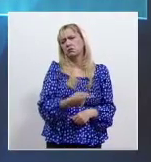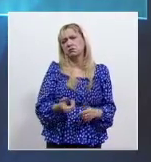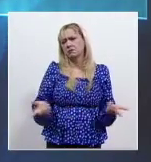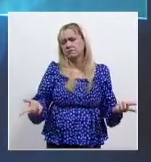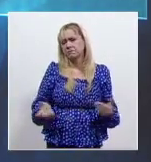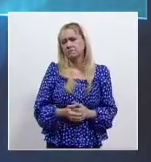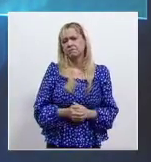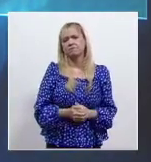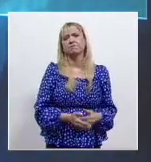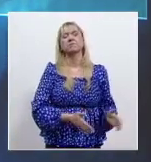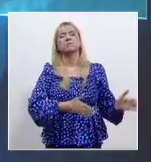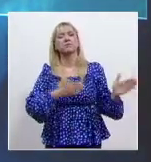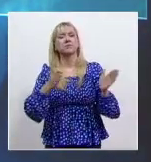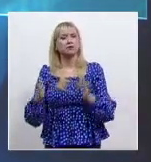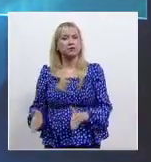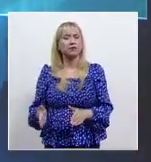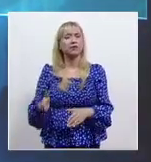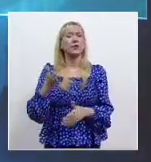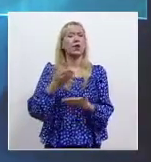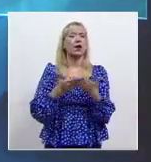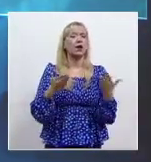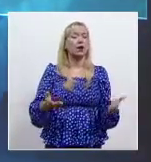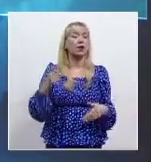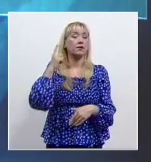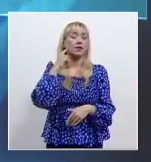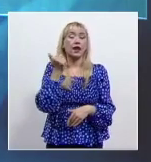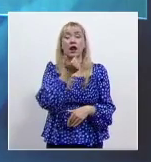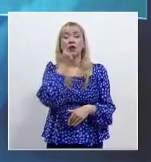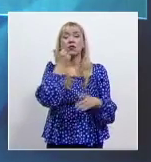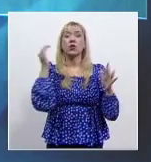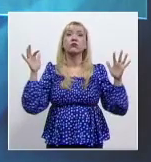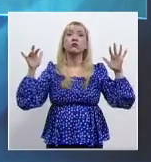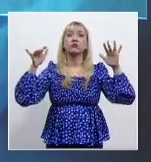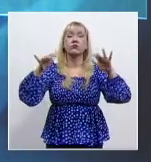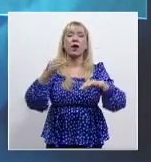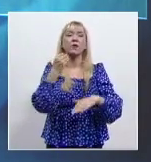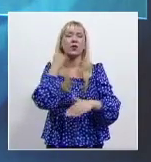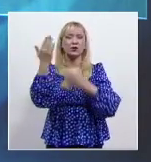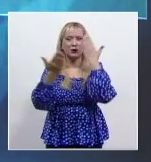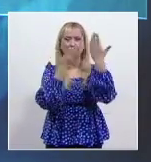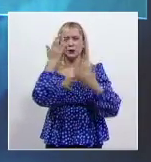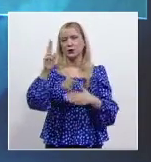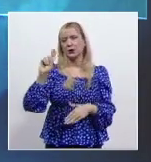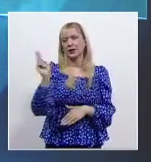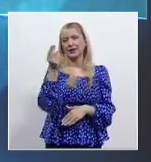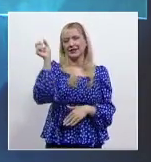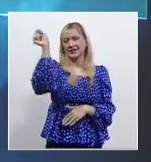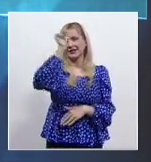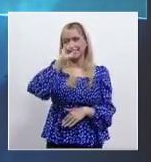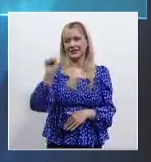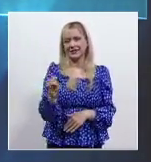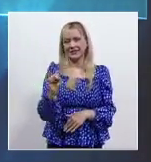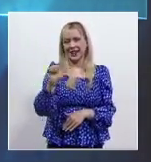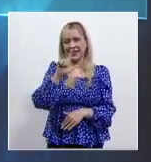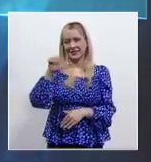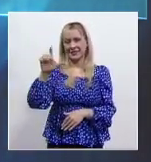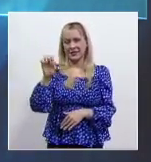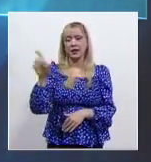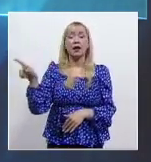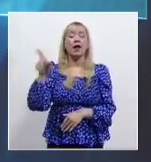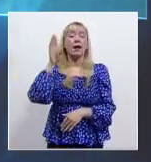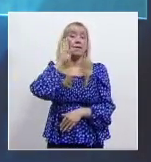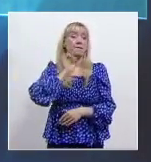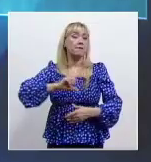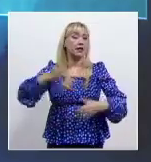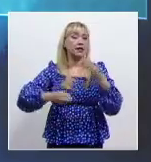Y en más noticias, hasta ante estudiantes de Derecho de la Universidad La Salle, la ministra Ana Margarita Ríos Farjat explicó diversas sentencias